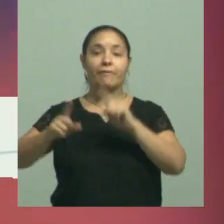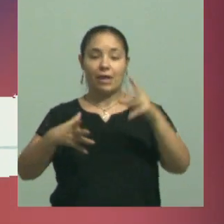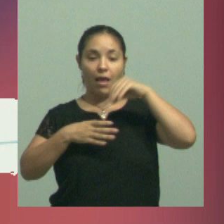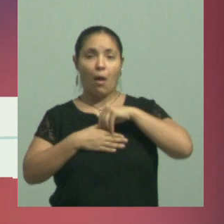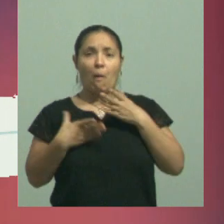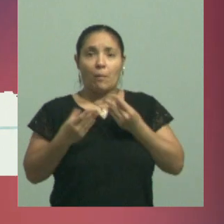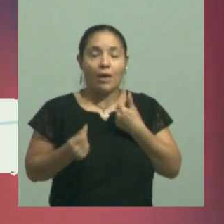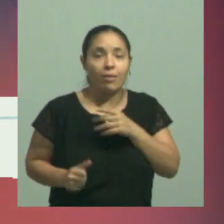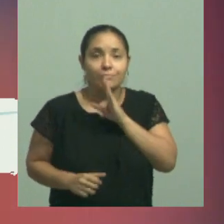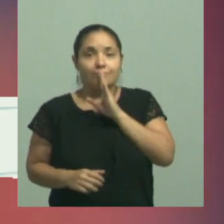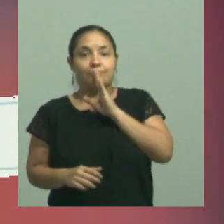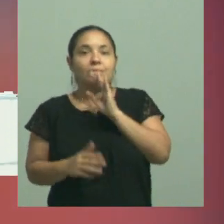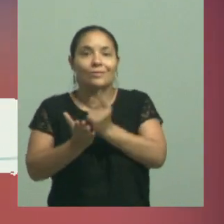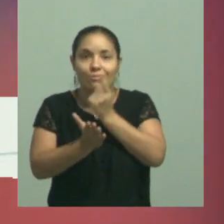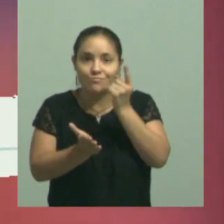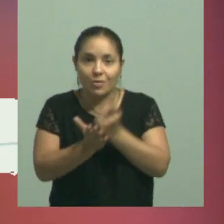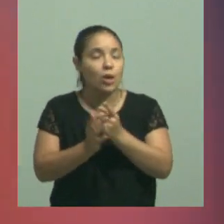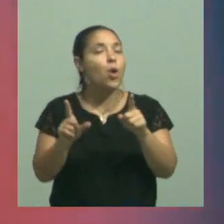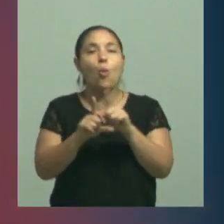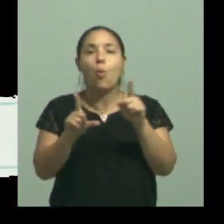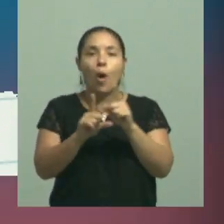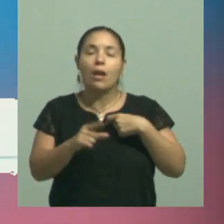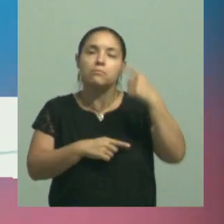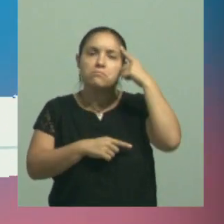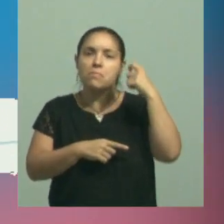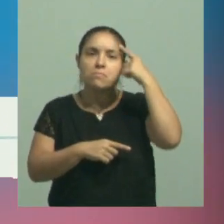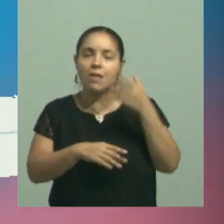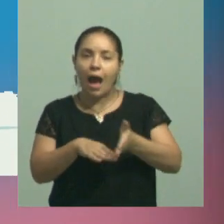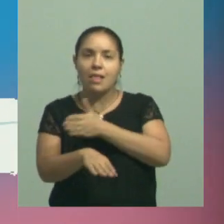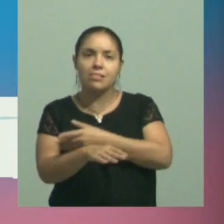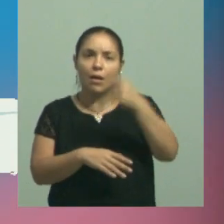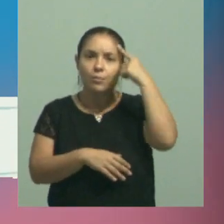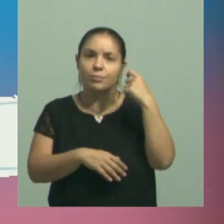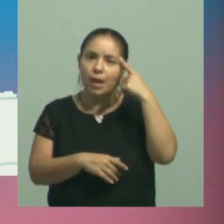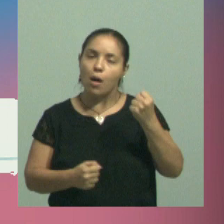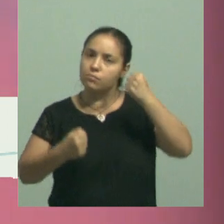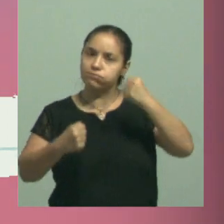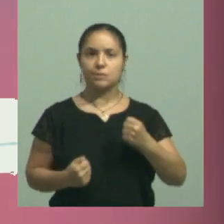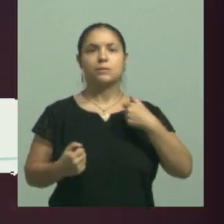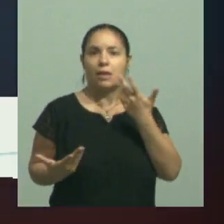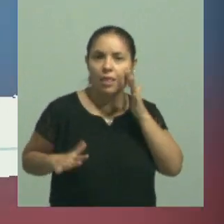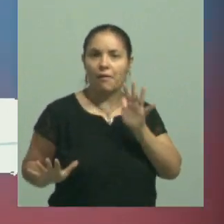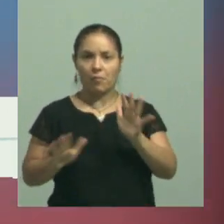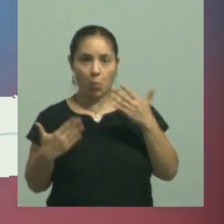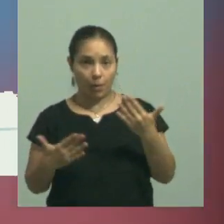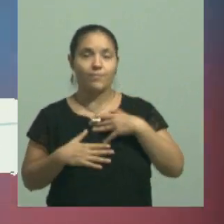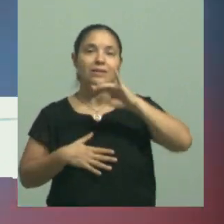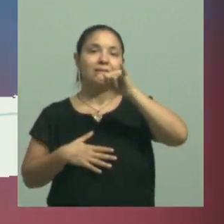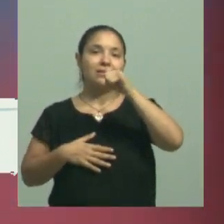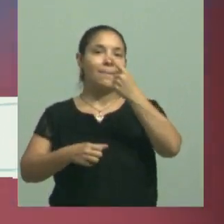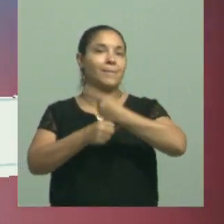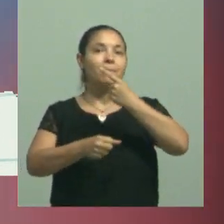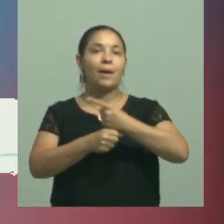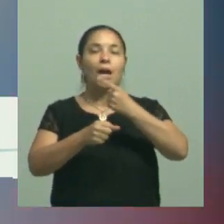generalmente esto te ayuda un poco a tener más seguridad y saber plantarte frente a una situación de riesgo. Sí, lo primero que hacemos es tratar de trabajar la